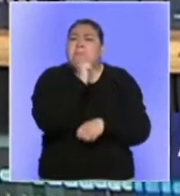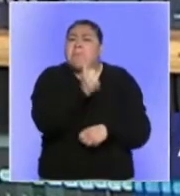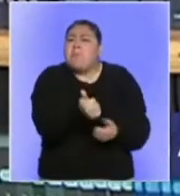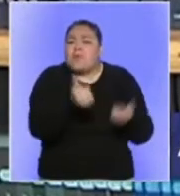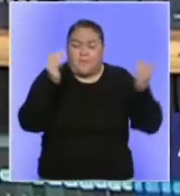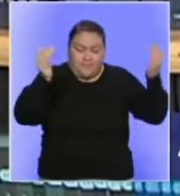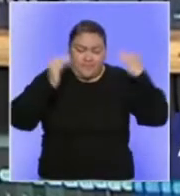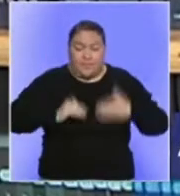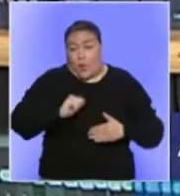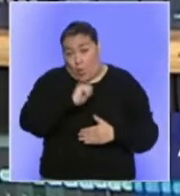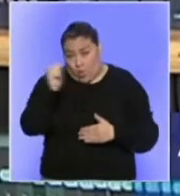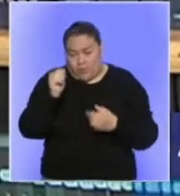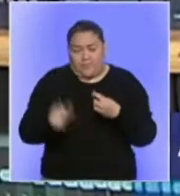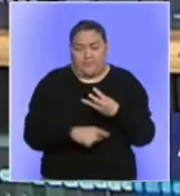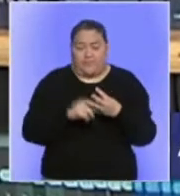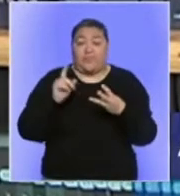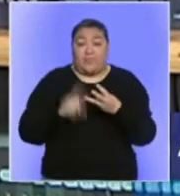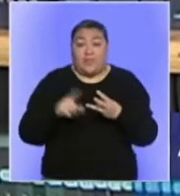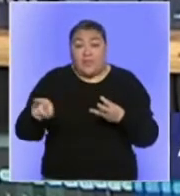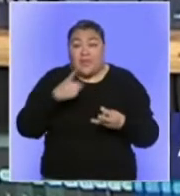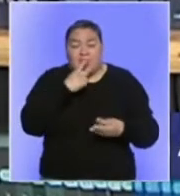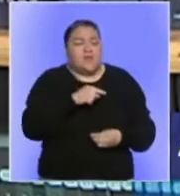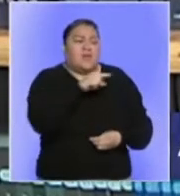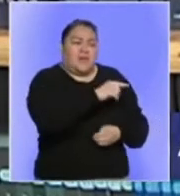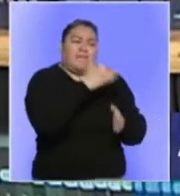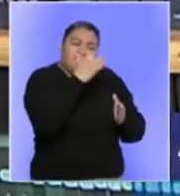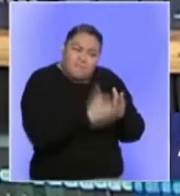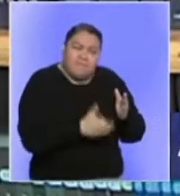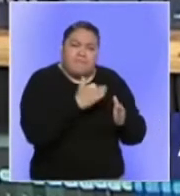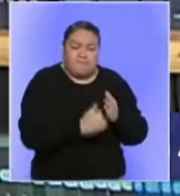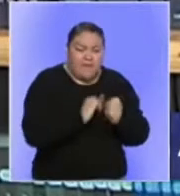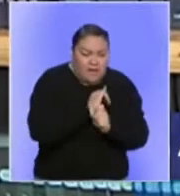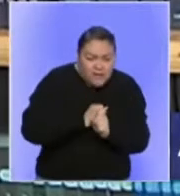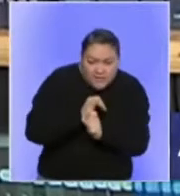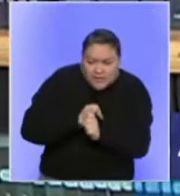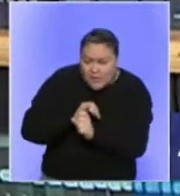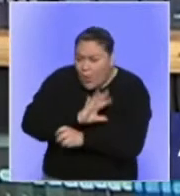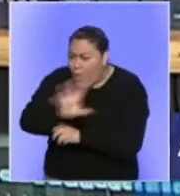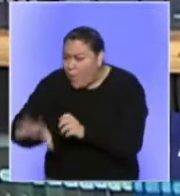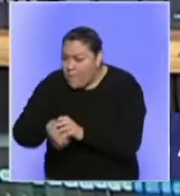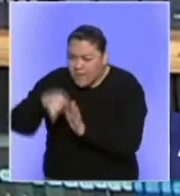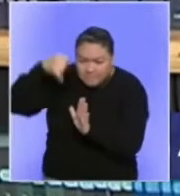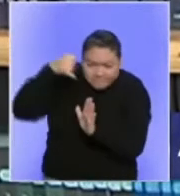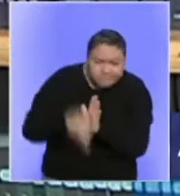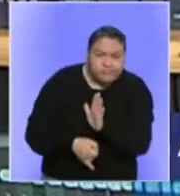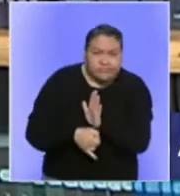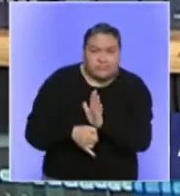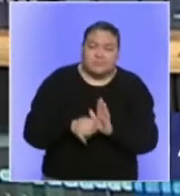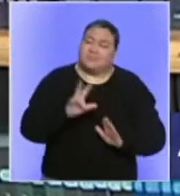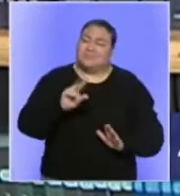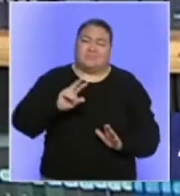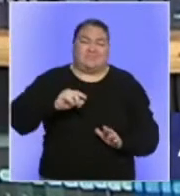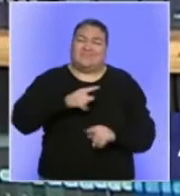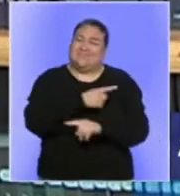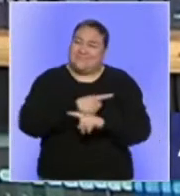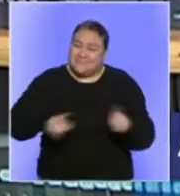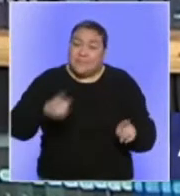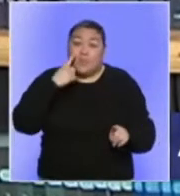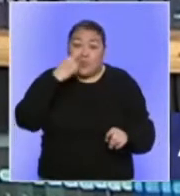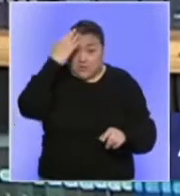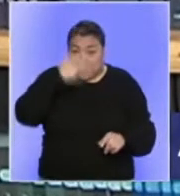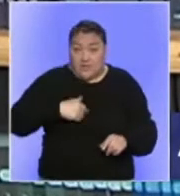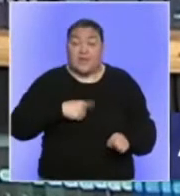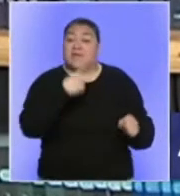resulta infundado el agravio relativo a la omisión de la responsable de desarrollar su facultad de investigadora ya que el material probatorio presentado en las